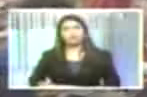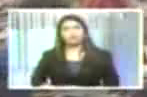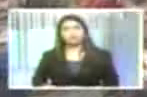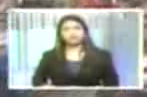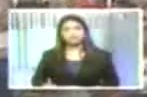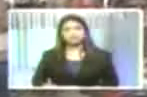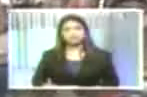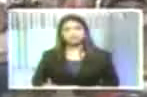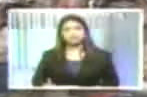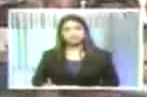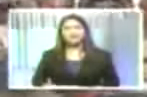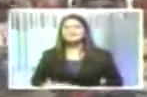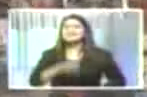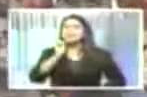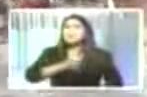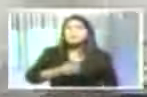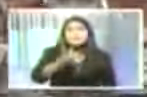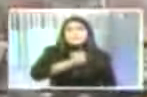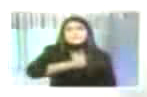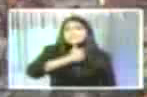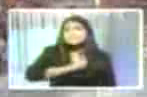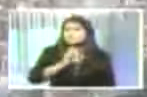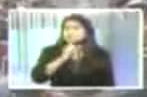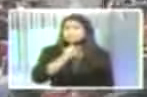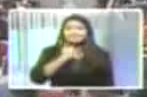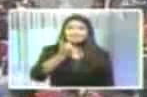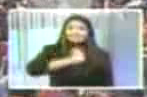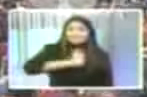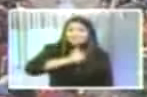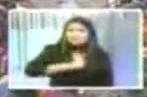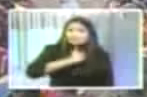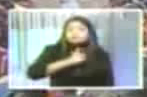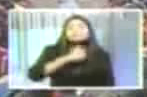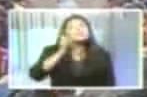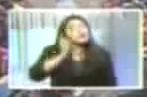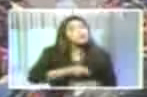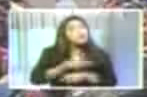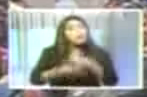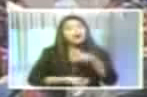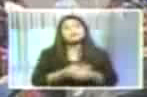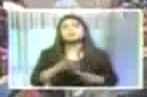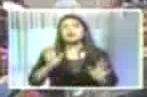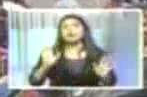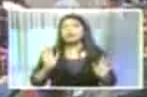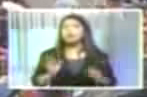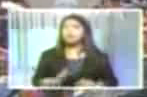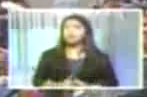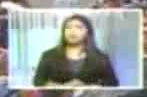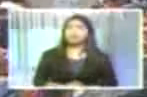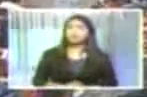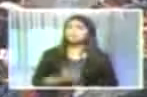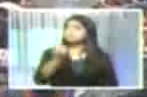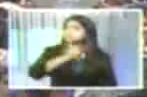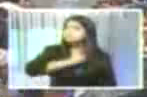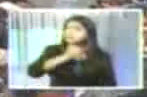Si hay que hacer de tripas corazón, hay que hacerla.